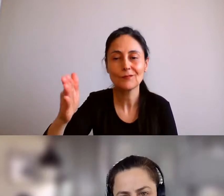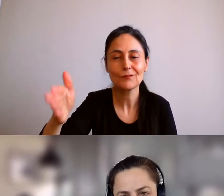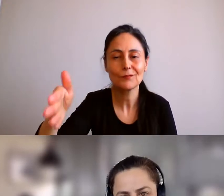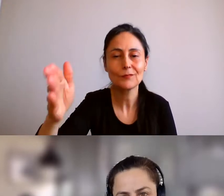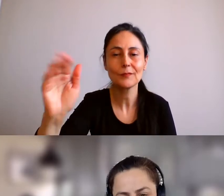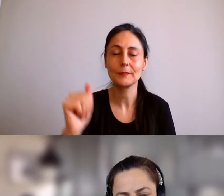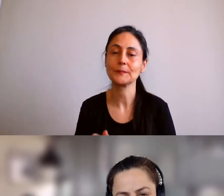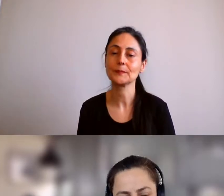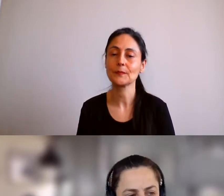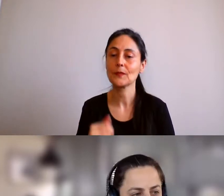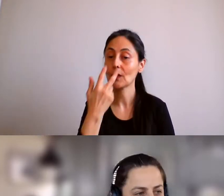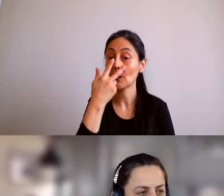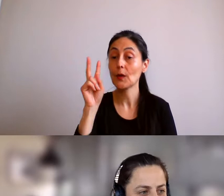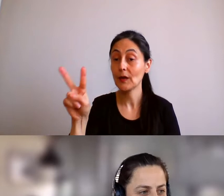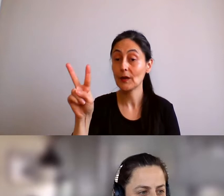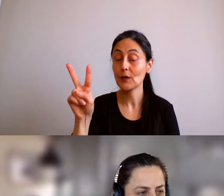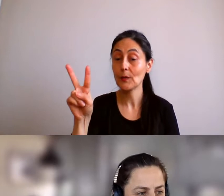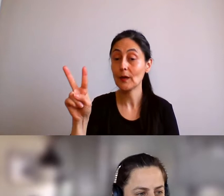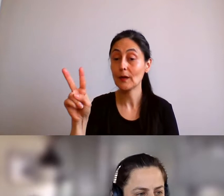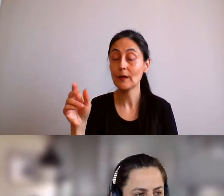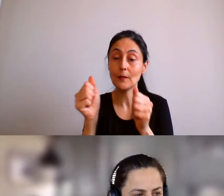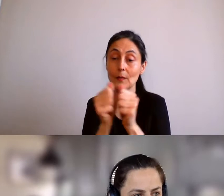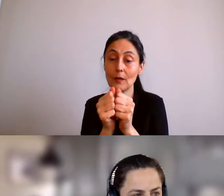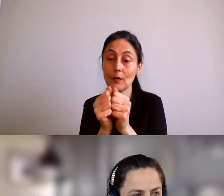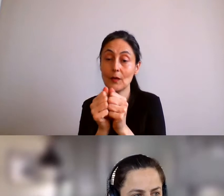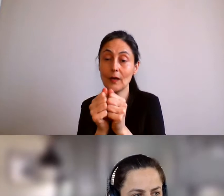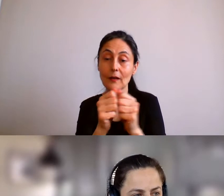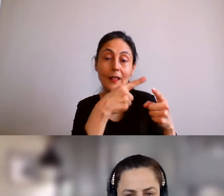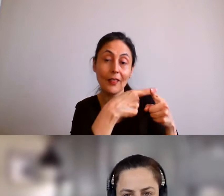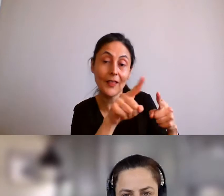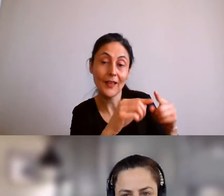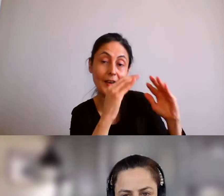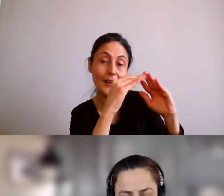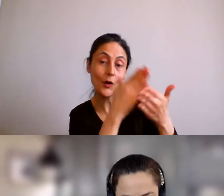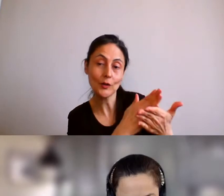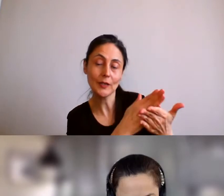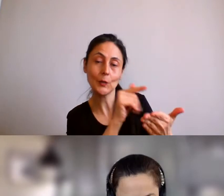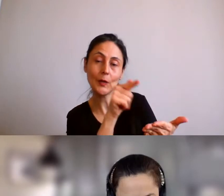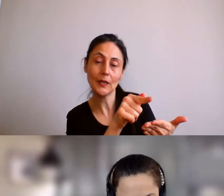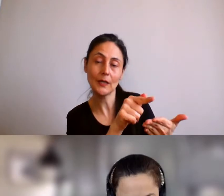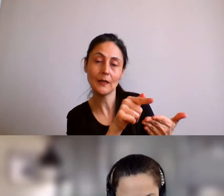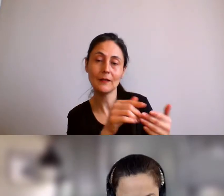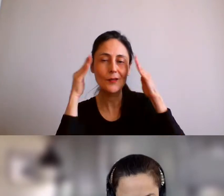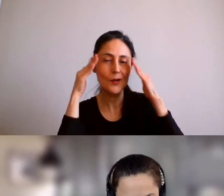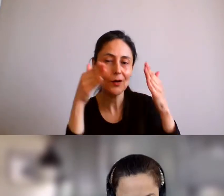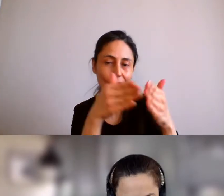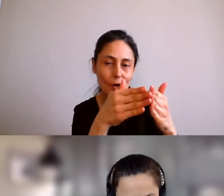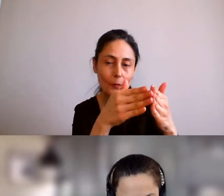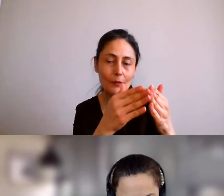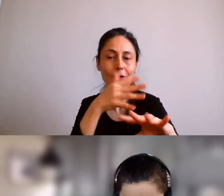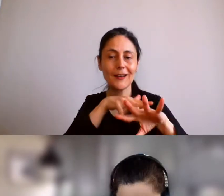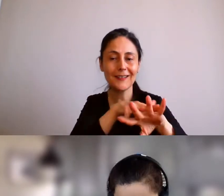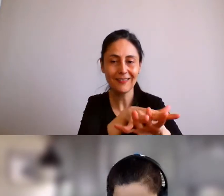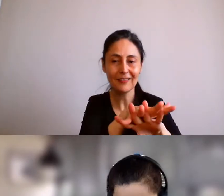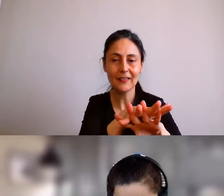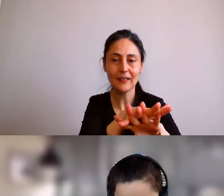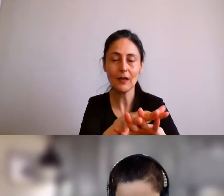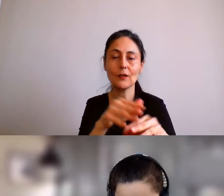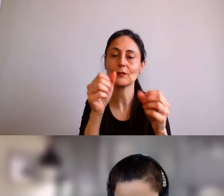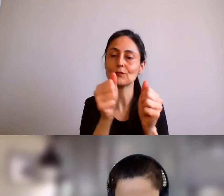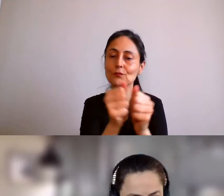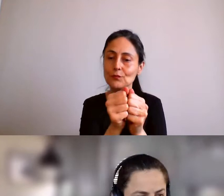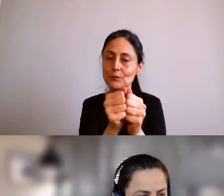otra escuela, ¿no es cierto, José Miguel? ¿Cómo están ustedes enfocando el trabajo disciplinario e interdisciplinario, donde podamos